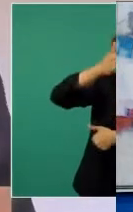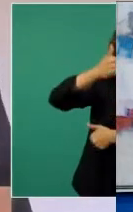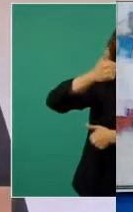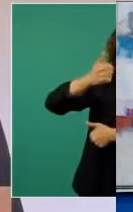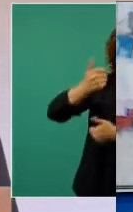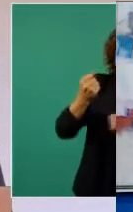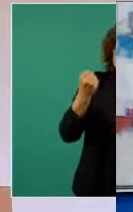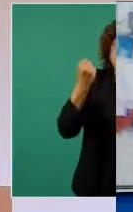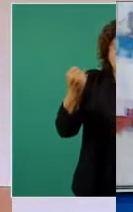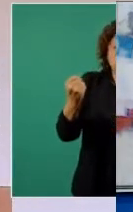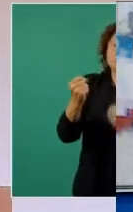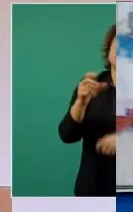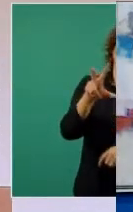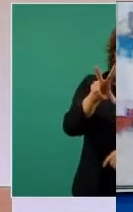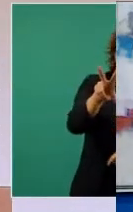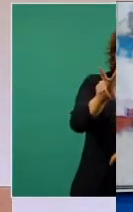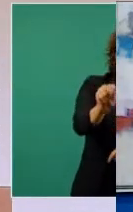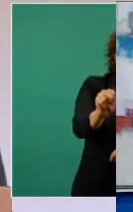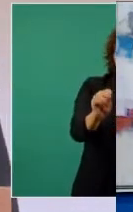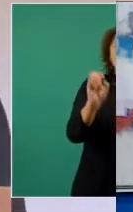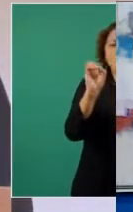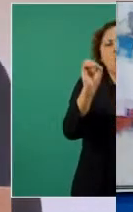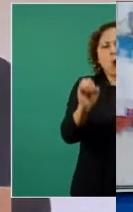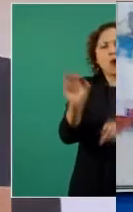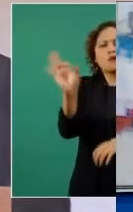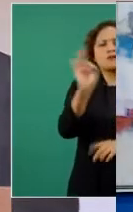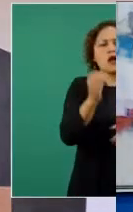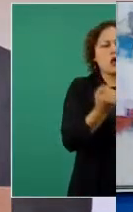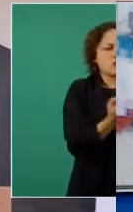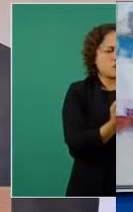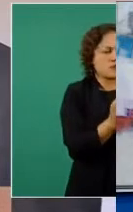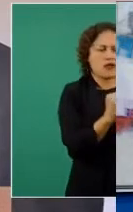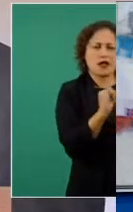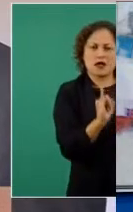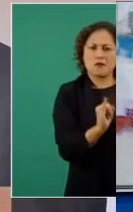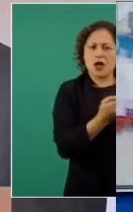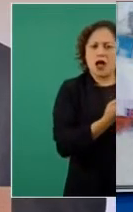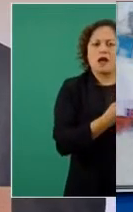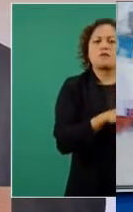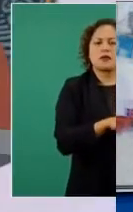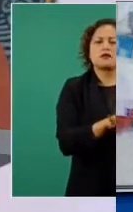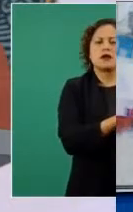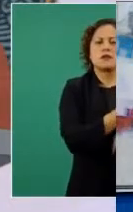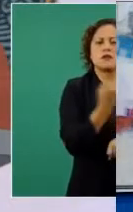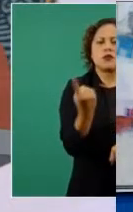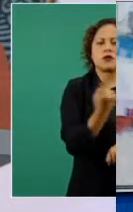ni se gestó únicamente por un sentimiento